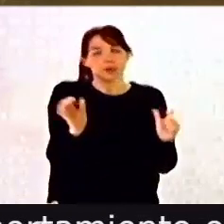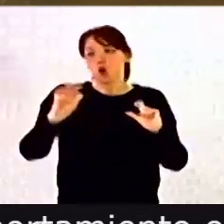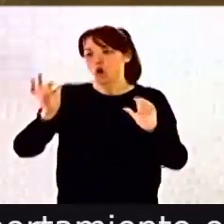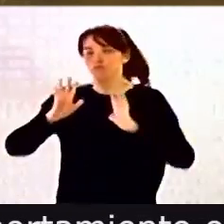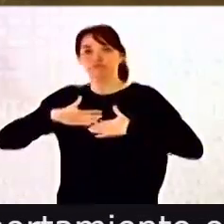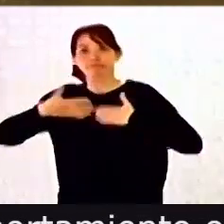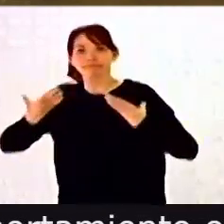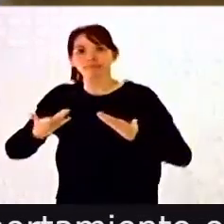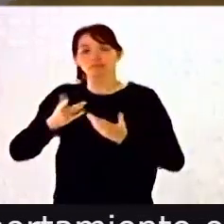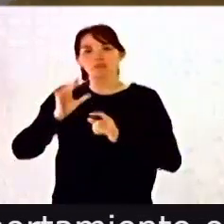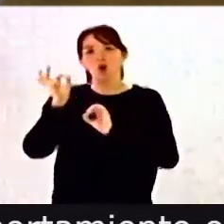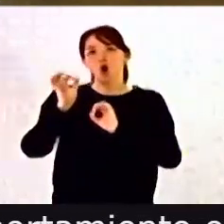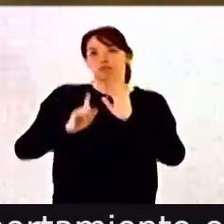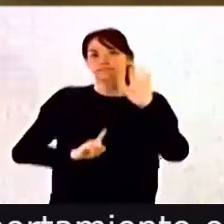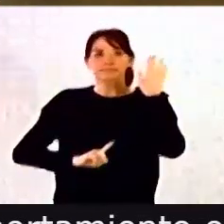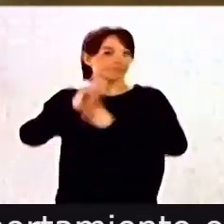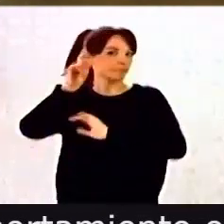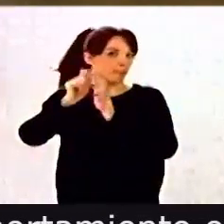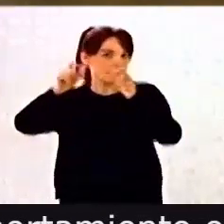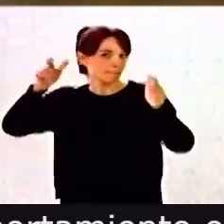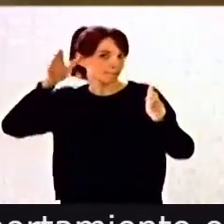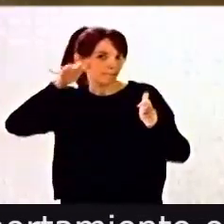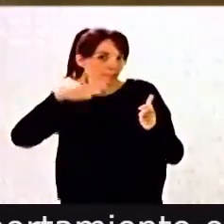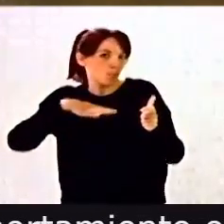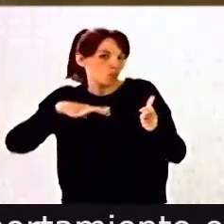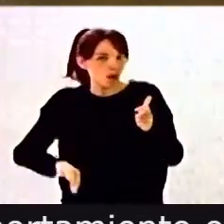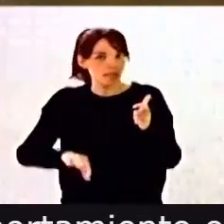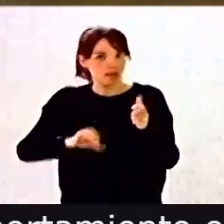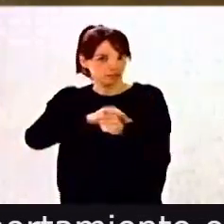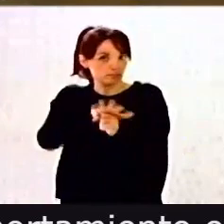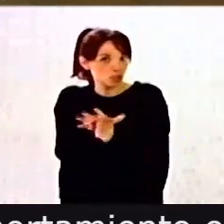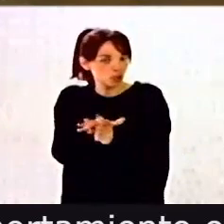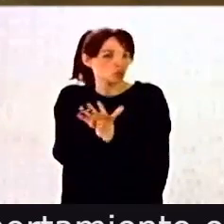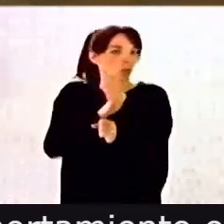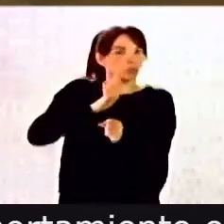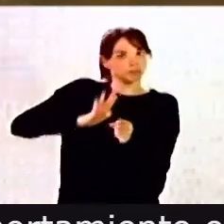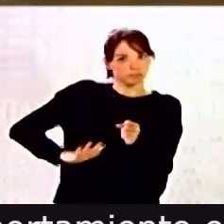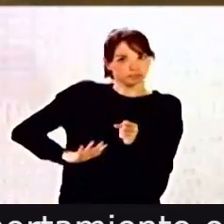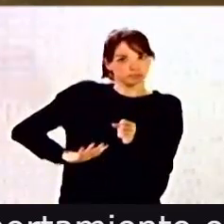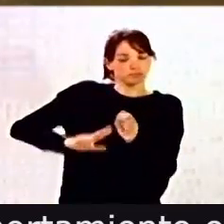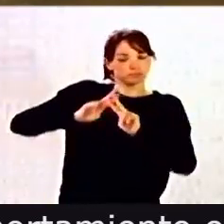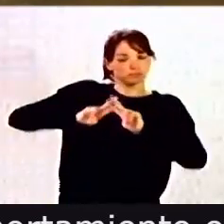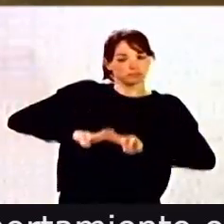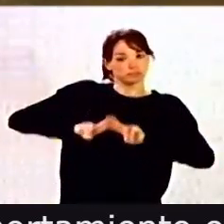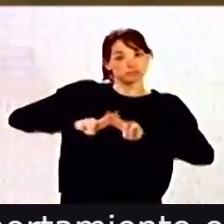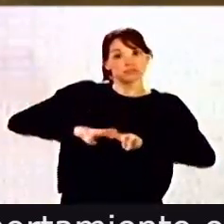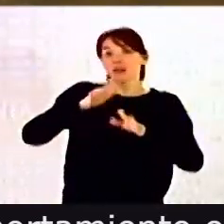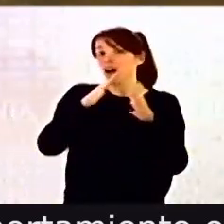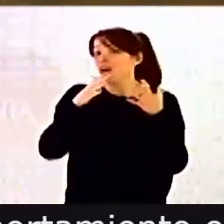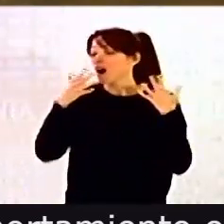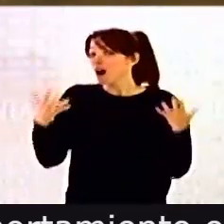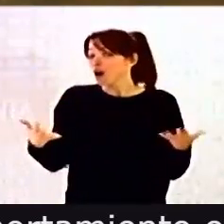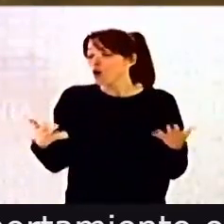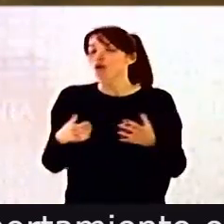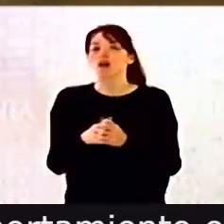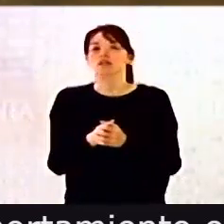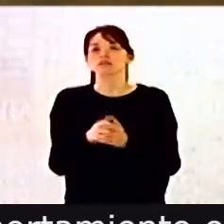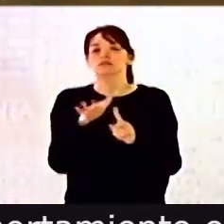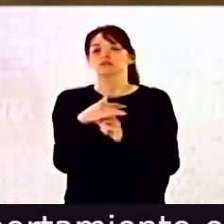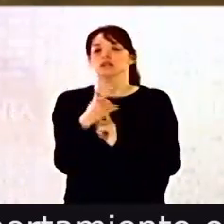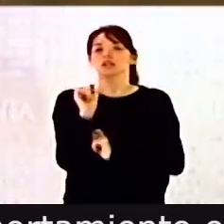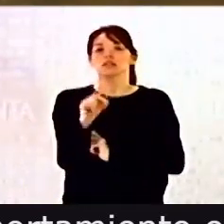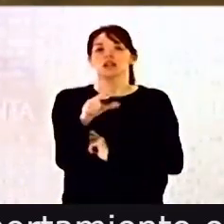u otro pico de la pandemia COVID-19, aunque en el momento actual la tendencia que se confirma